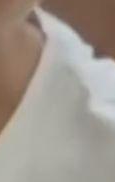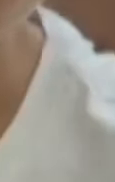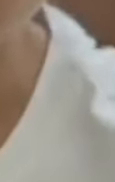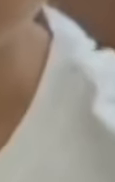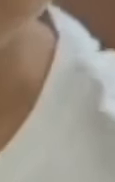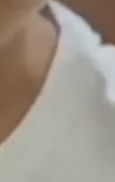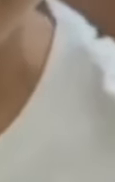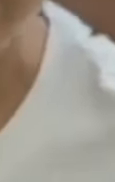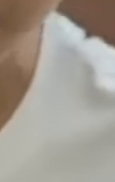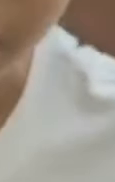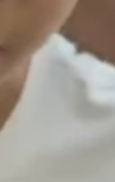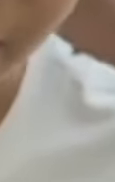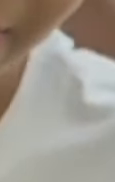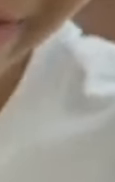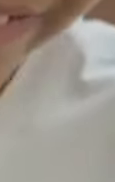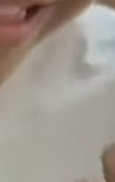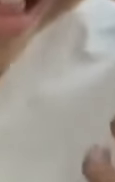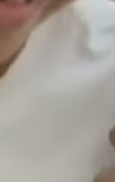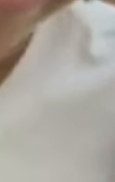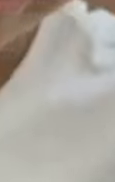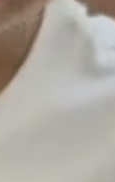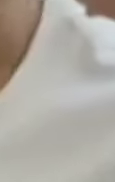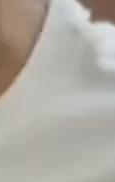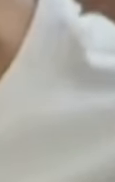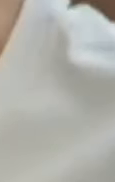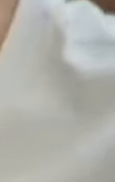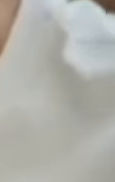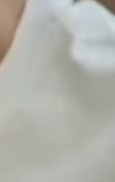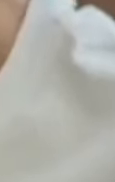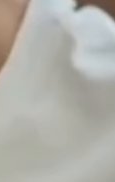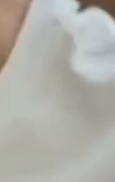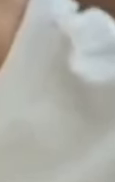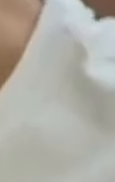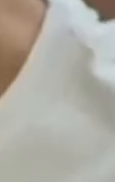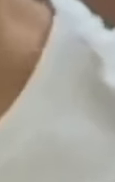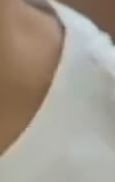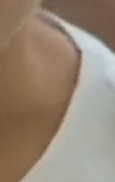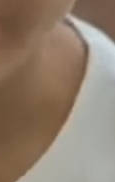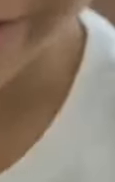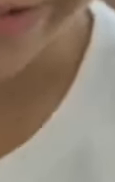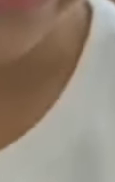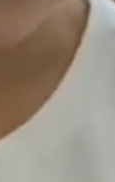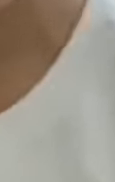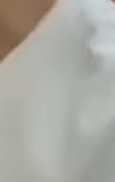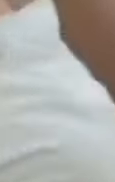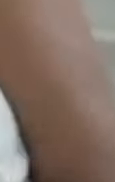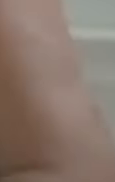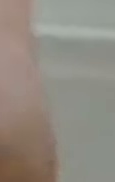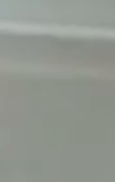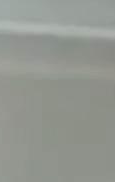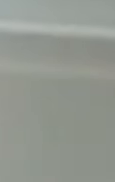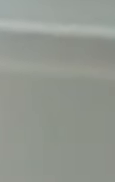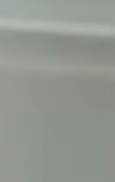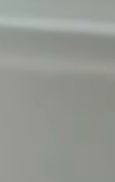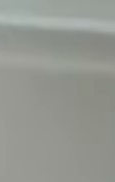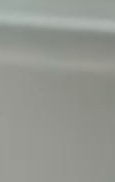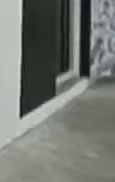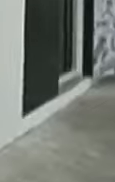papá, en el baño, televisor, un chapo.